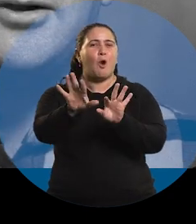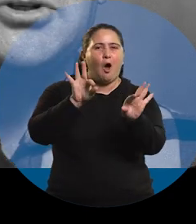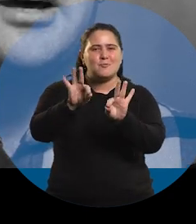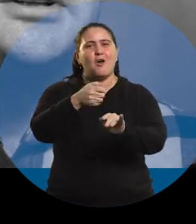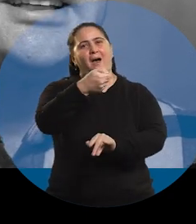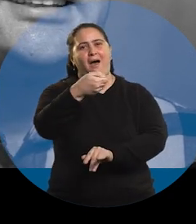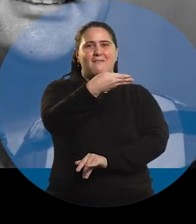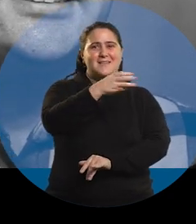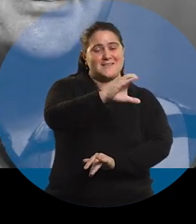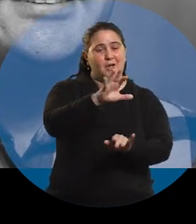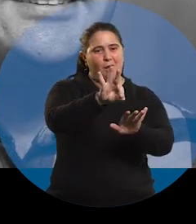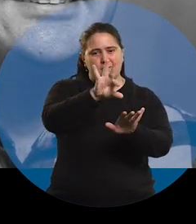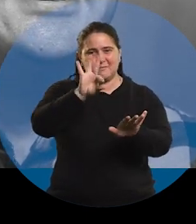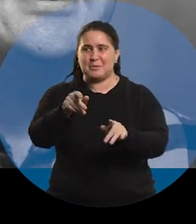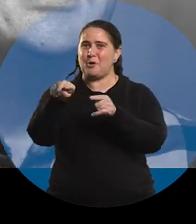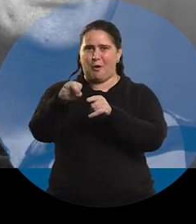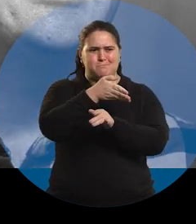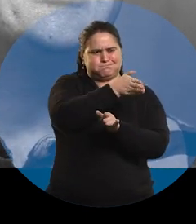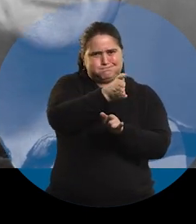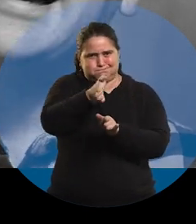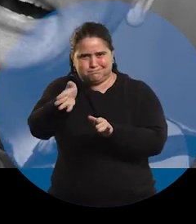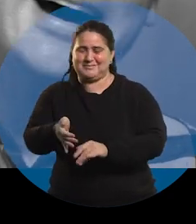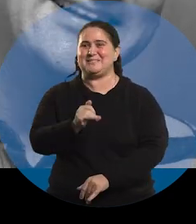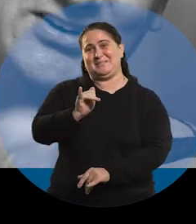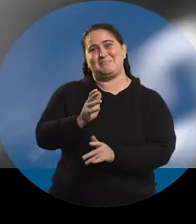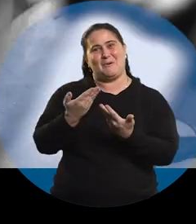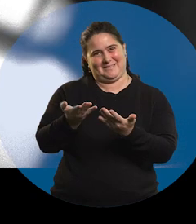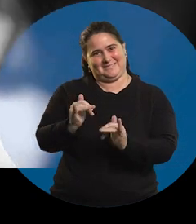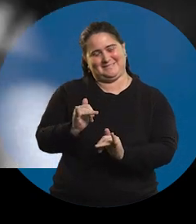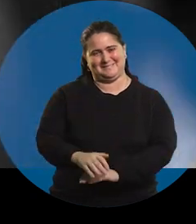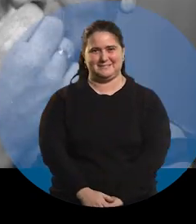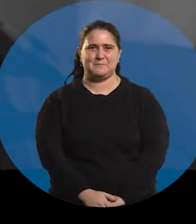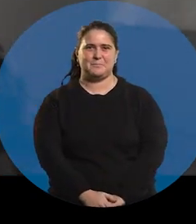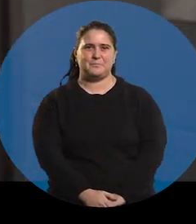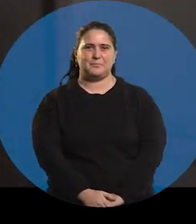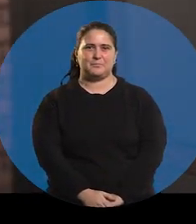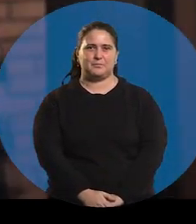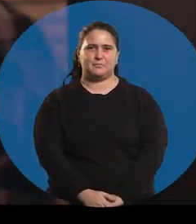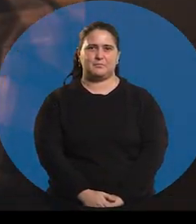siempre hay tener opción A, B, C. Si no es lo tuyo, el multitaskin se queda chico. por eso, por eso.